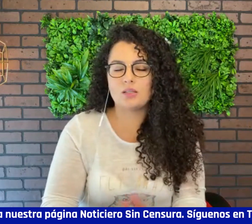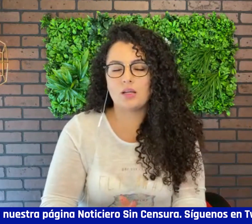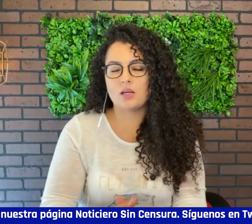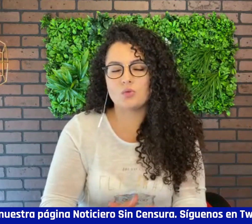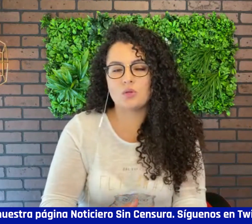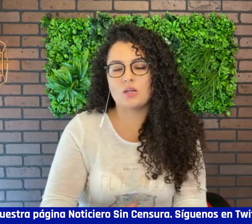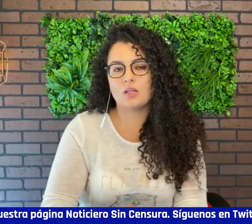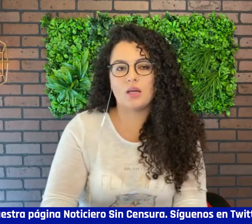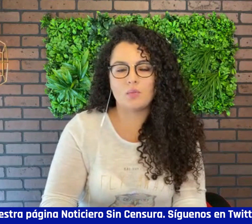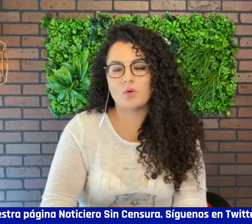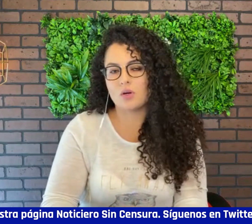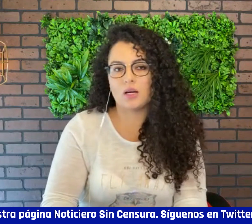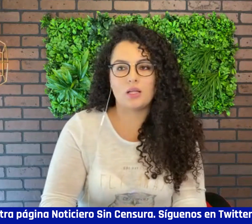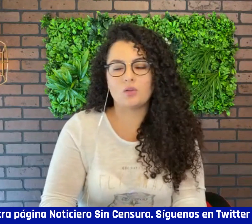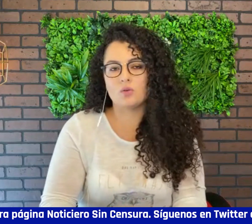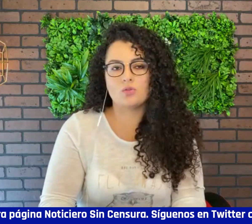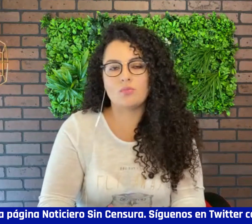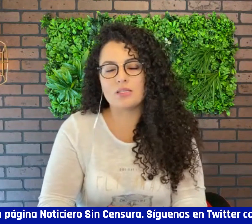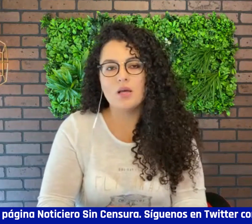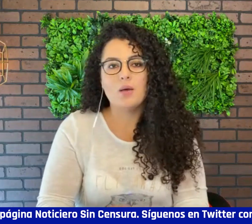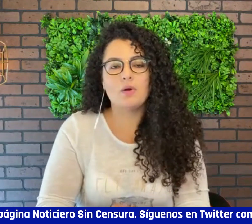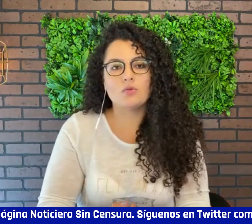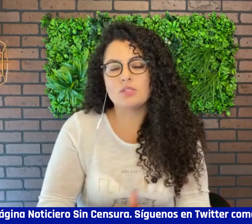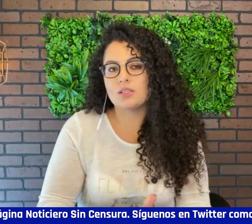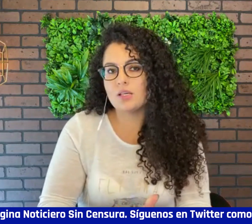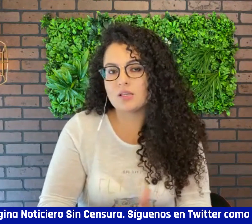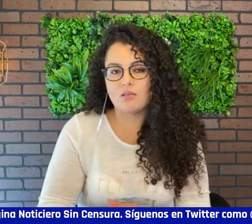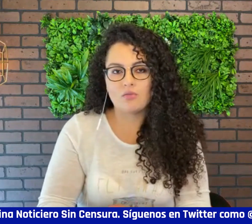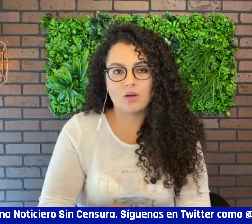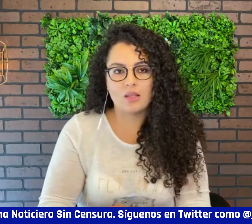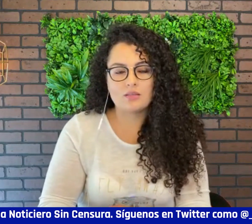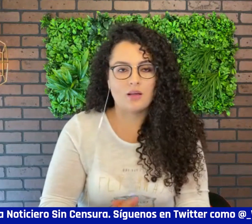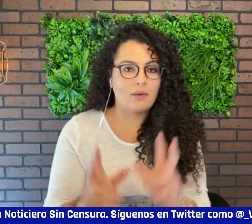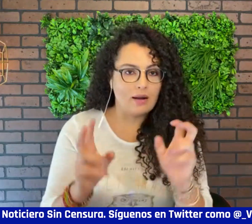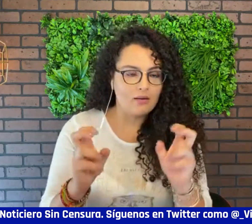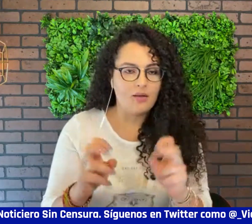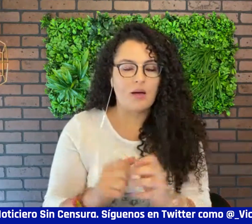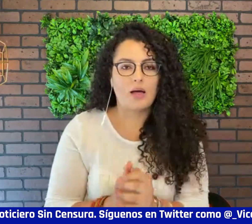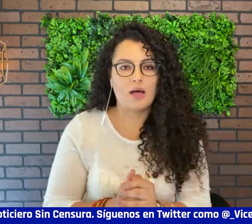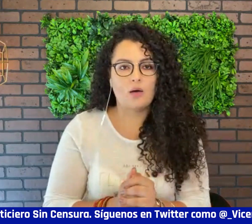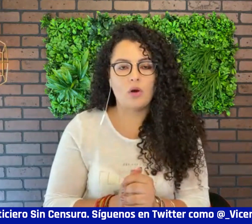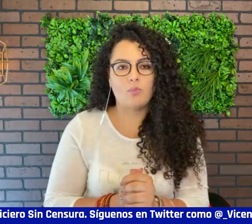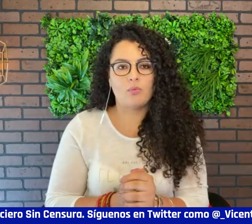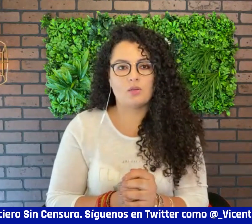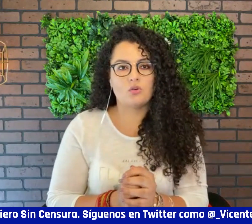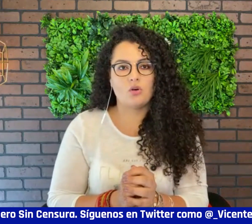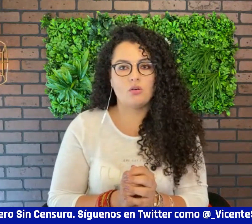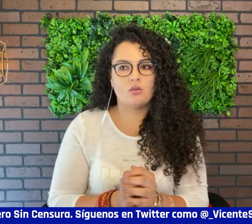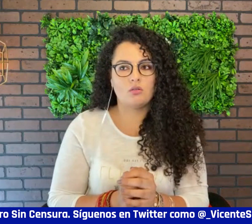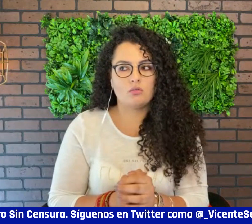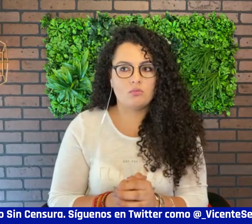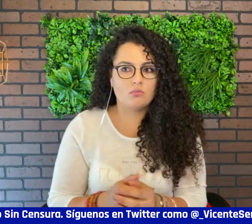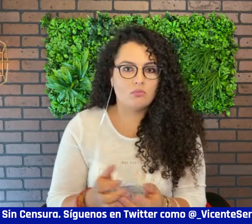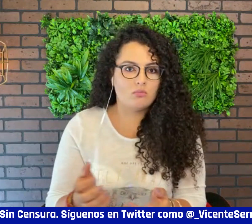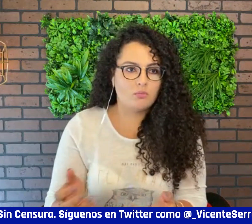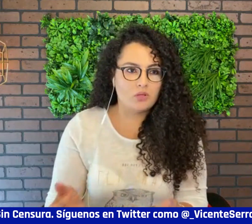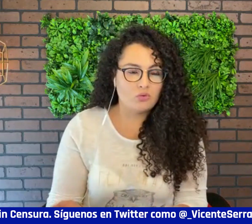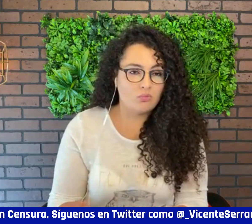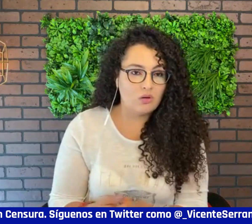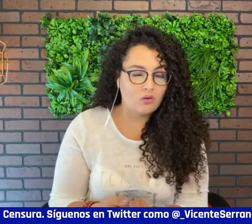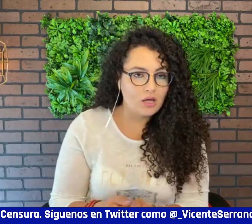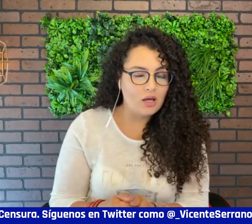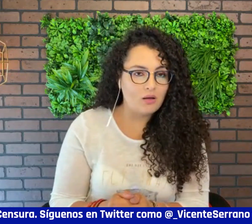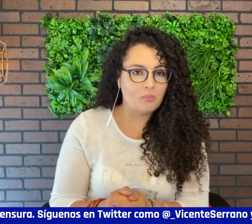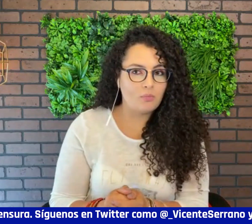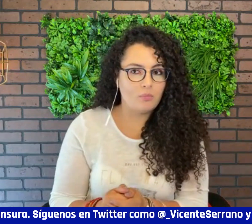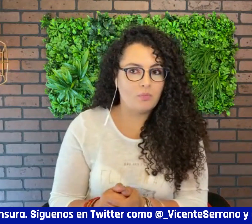ellos insisten en que su estrategia era mejor que la de todos los demás, pero su estrategia estaba enfocada en salvar a una población en